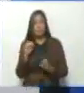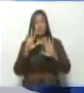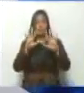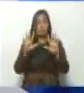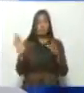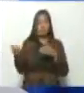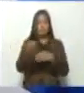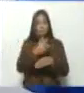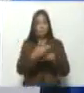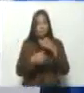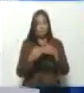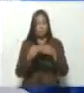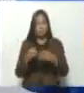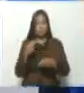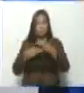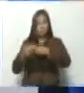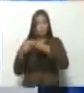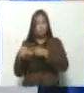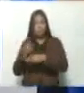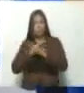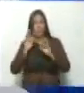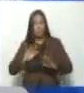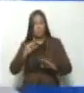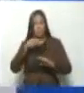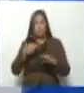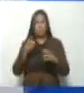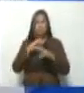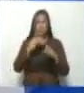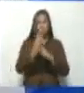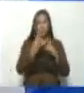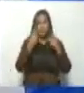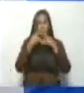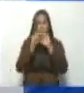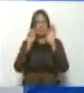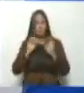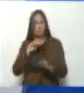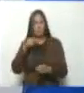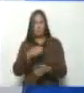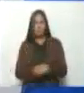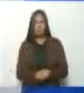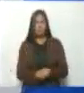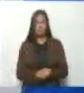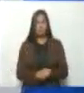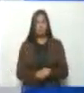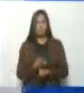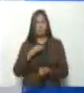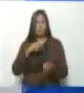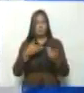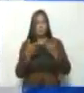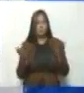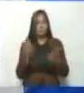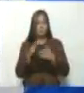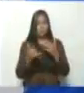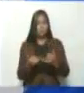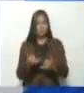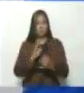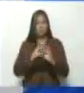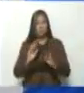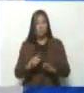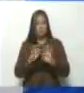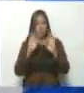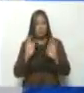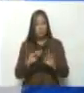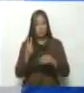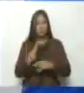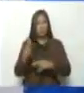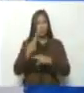y recoger, sino es construir, transformar una cultura distinta de la disposición de los desechos, del manejo y